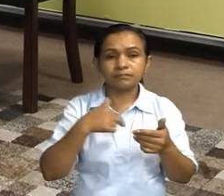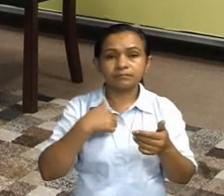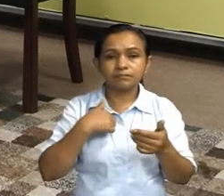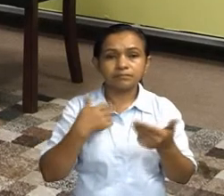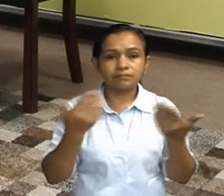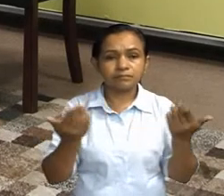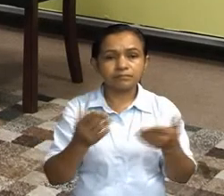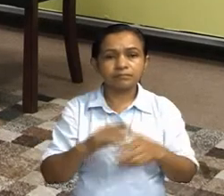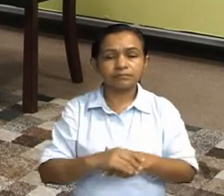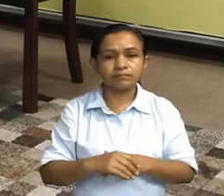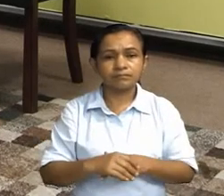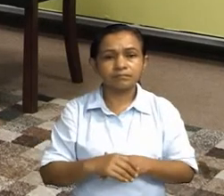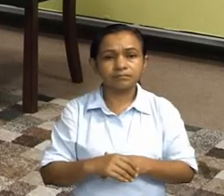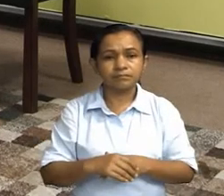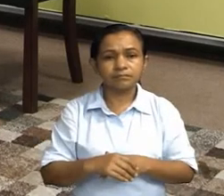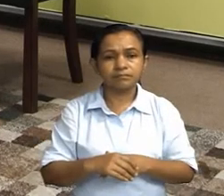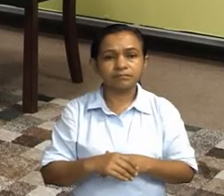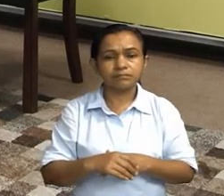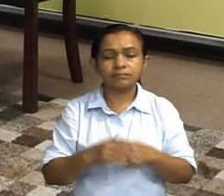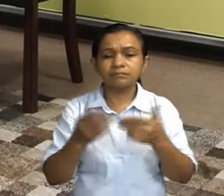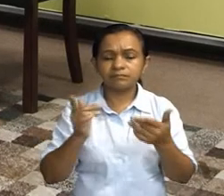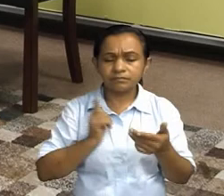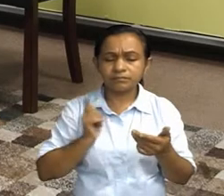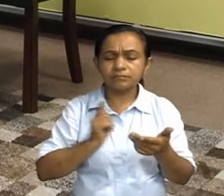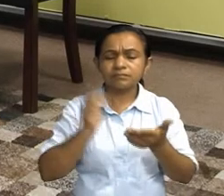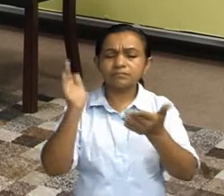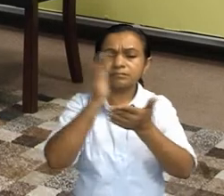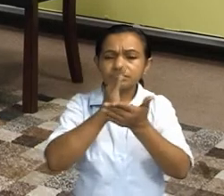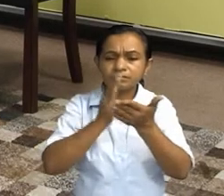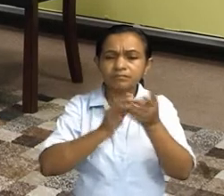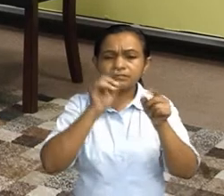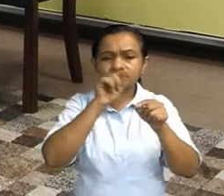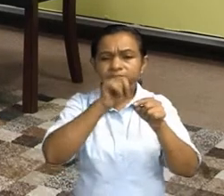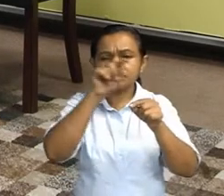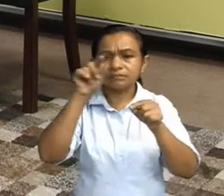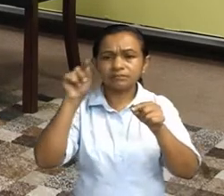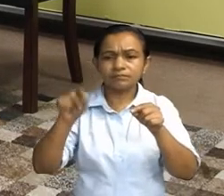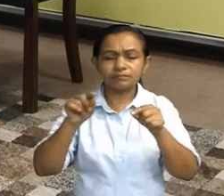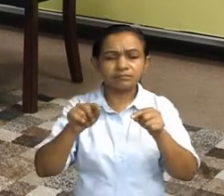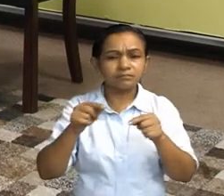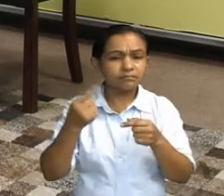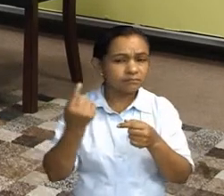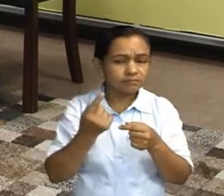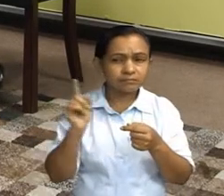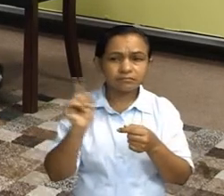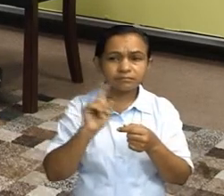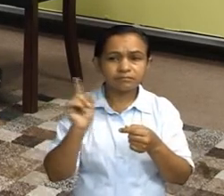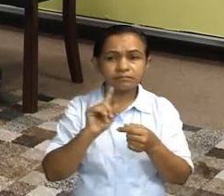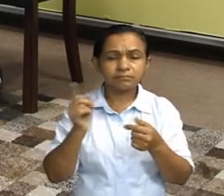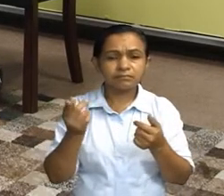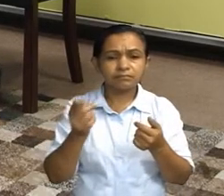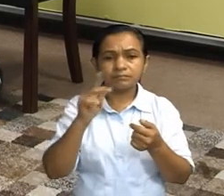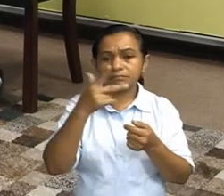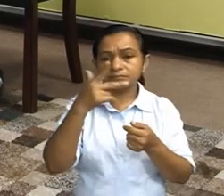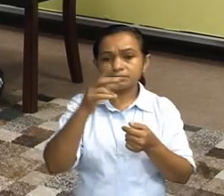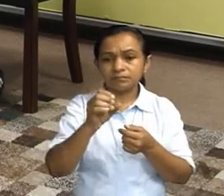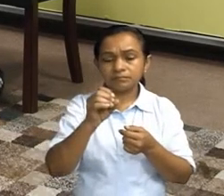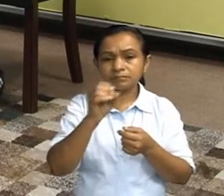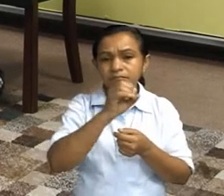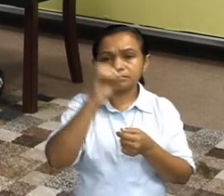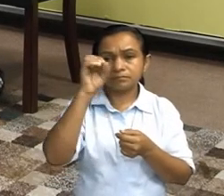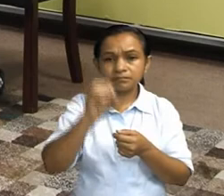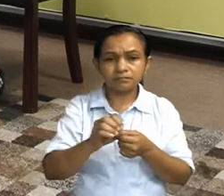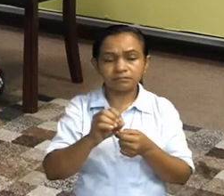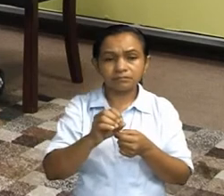que son aisladas, pero se presentan. Sí, se presentan, pero no de forma frecuente. Como le reitero, el 80% de los casos